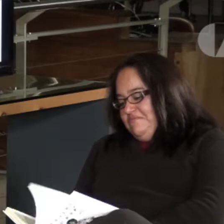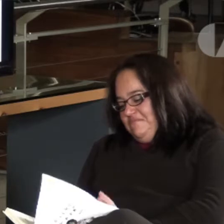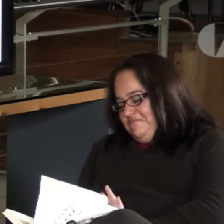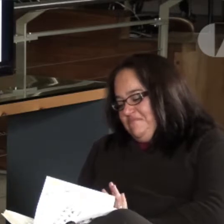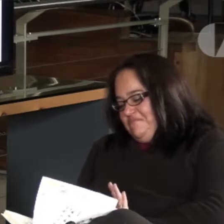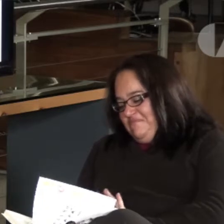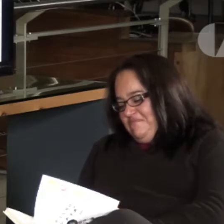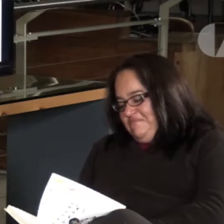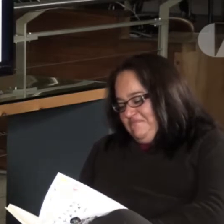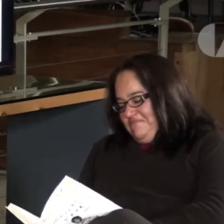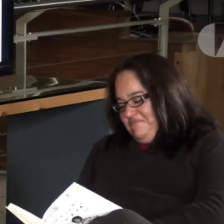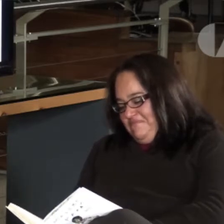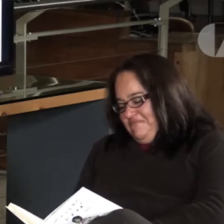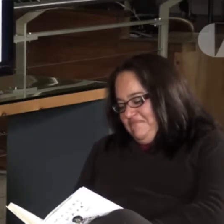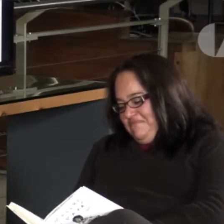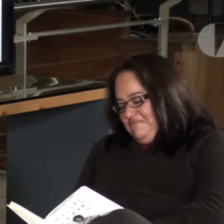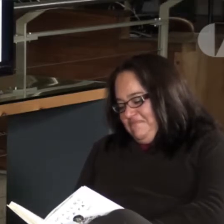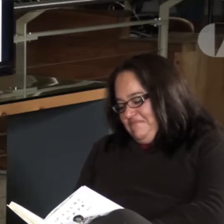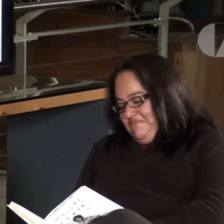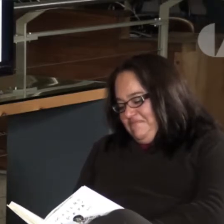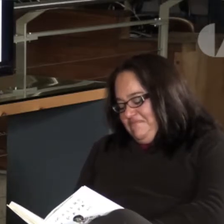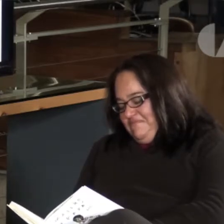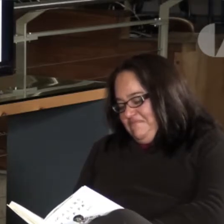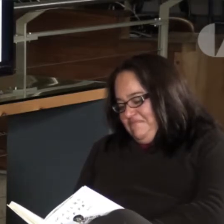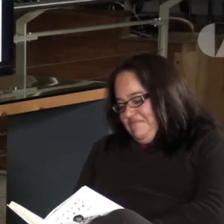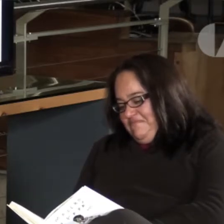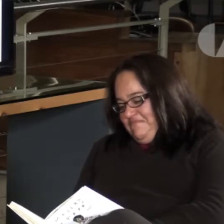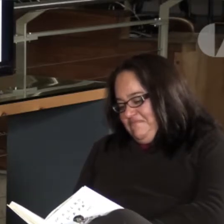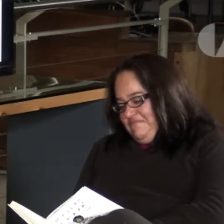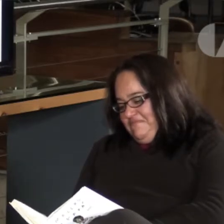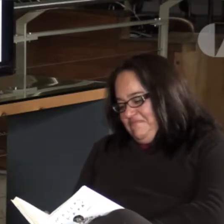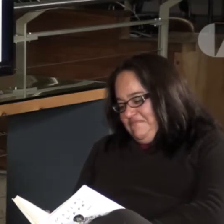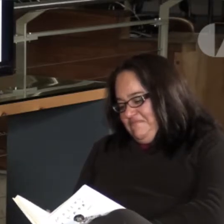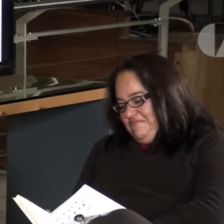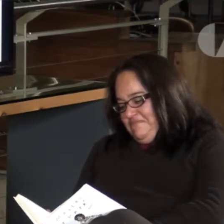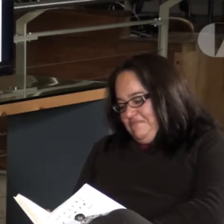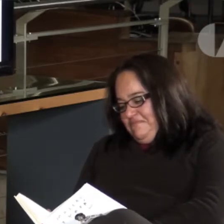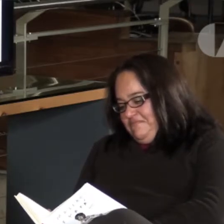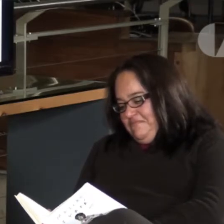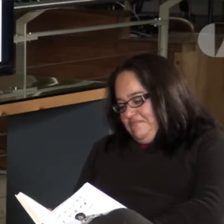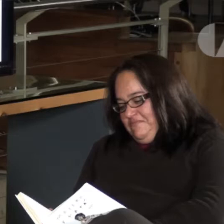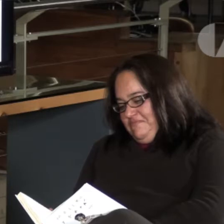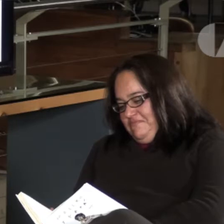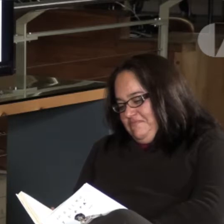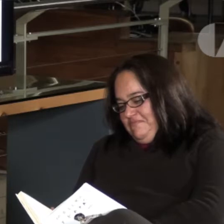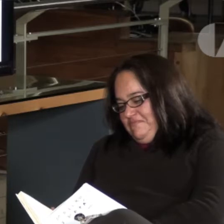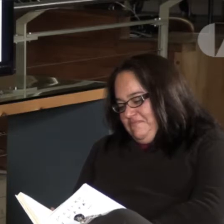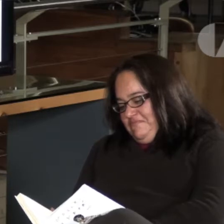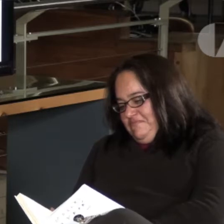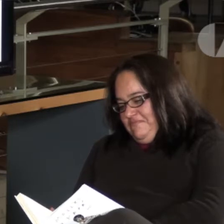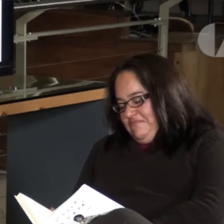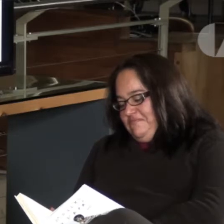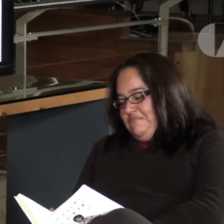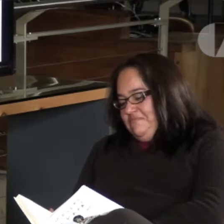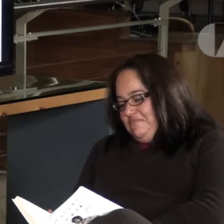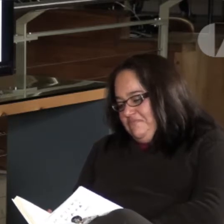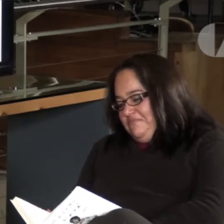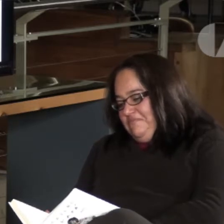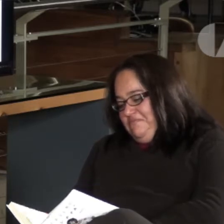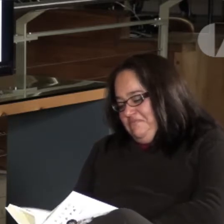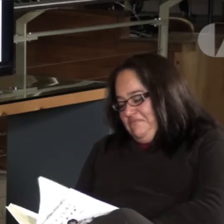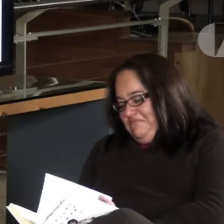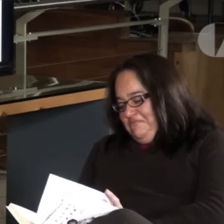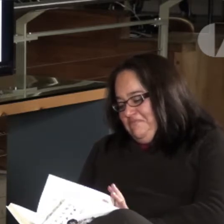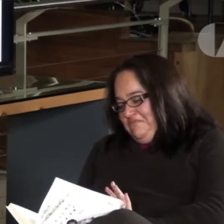y entonces dice que este juego de se pone el existir la gorra puede ser este puede durar como mucho tiempo